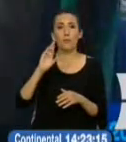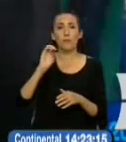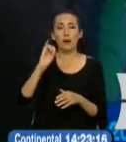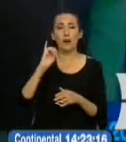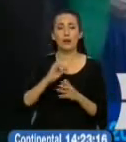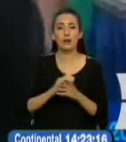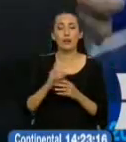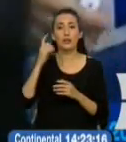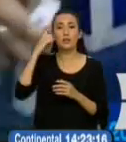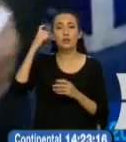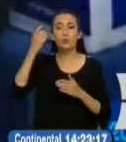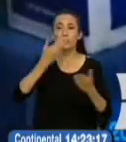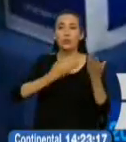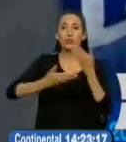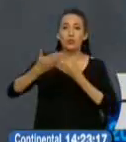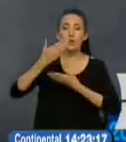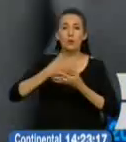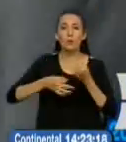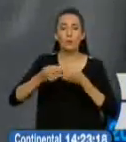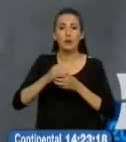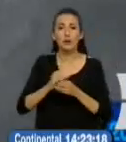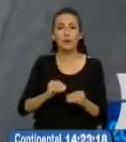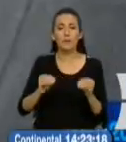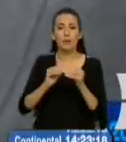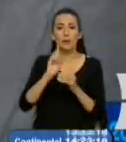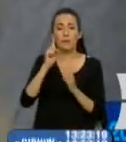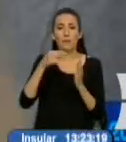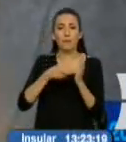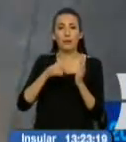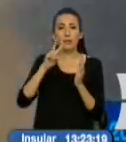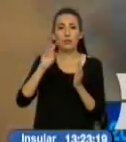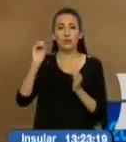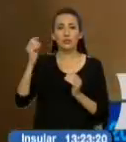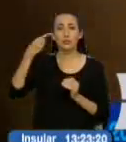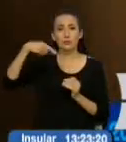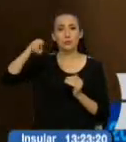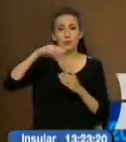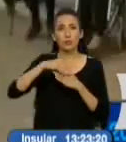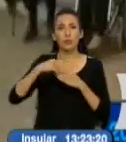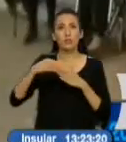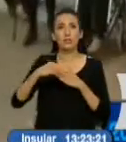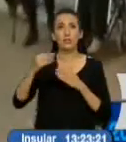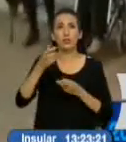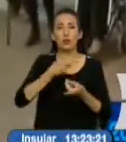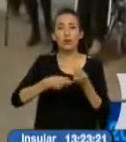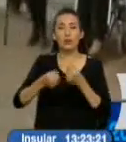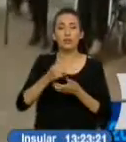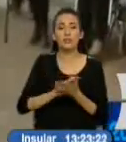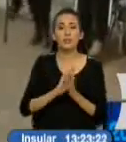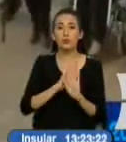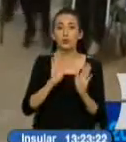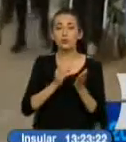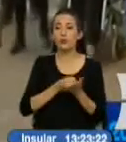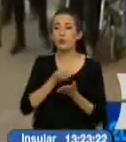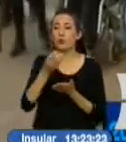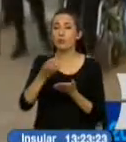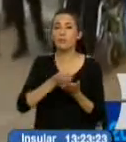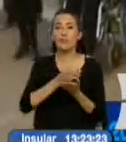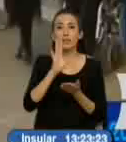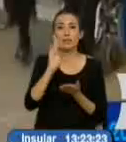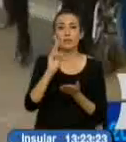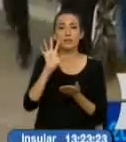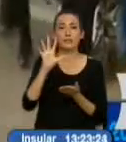Compartidos significó una inversión de más de 1.200 millones de dólares, pero que solamente se transfirieron 750.